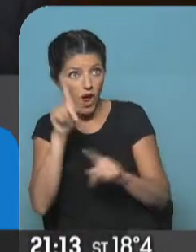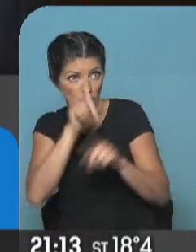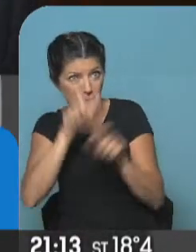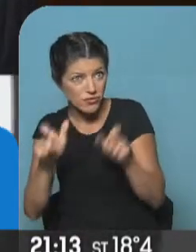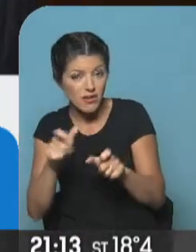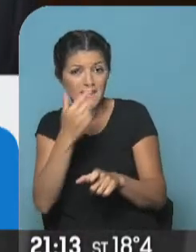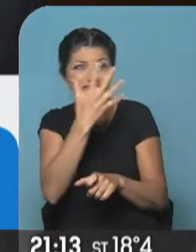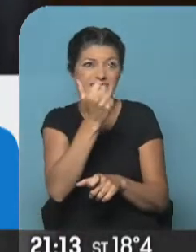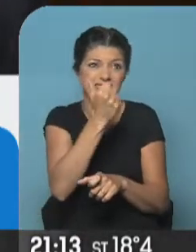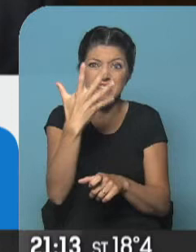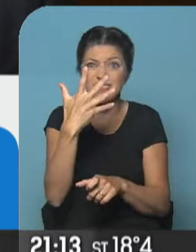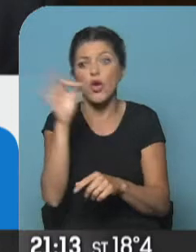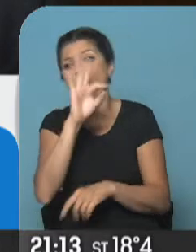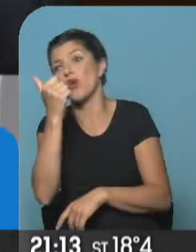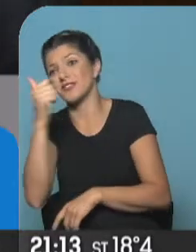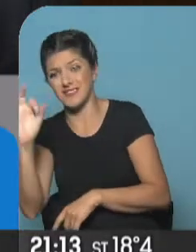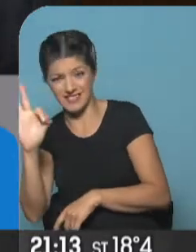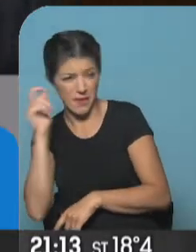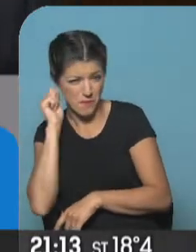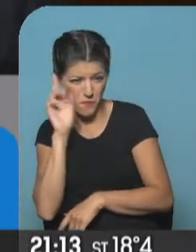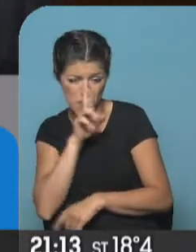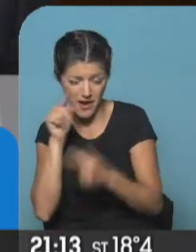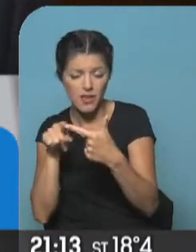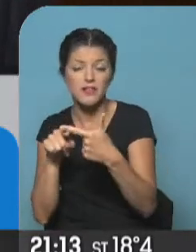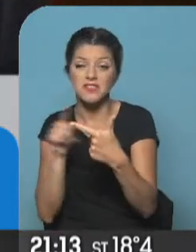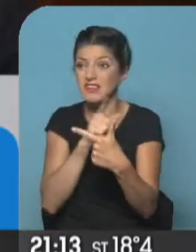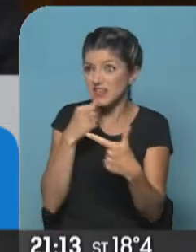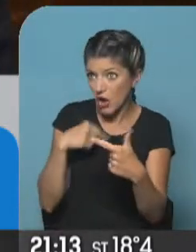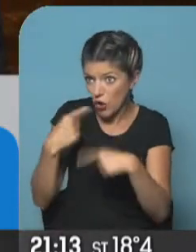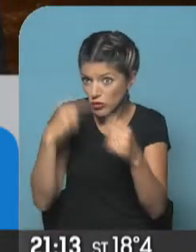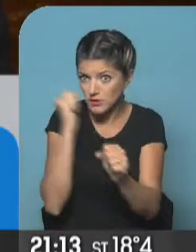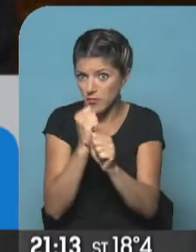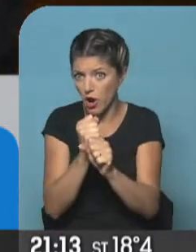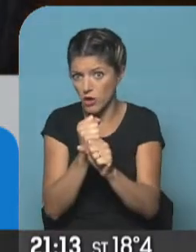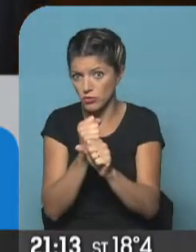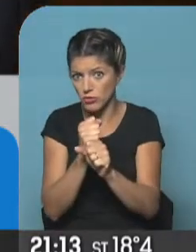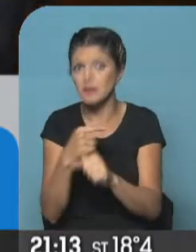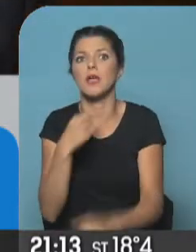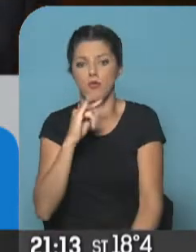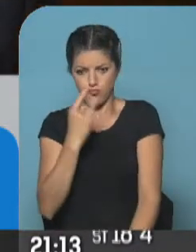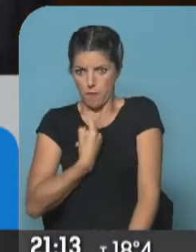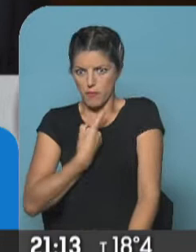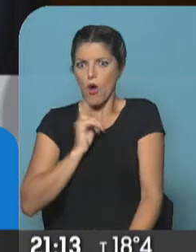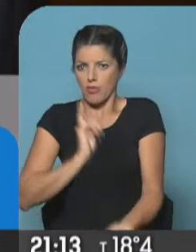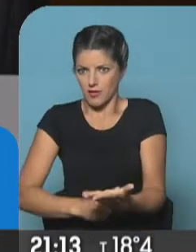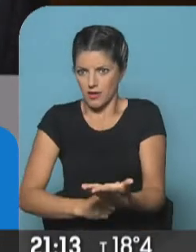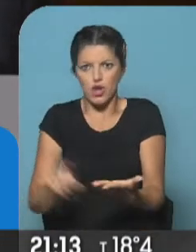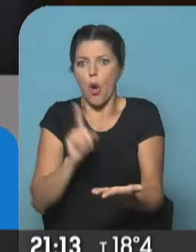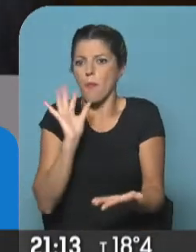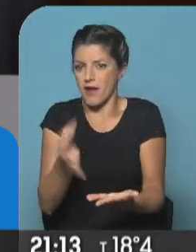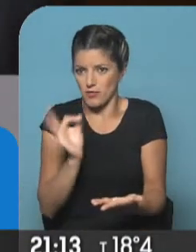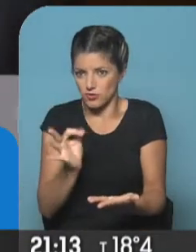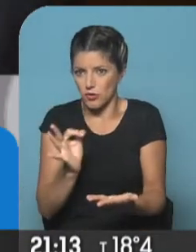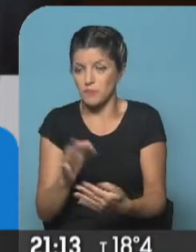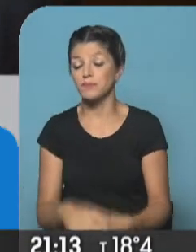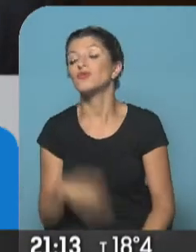65 años o a los 60 las trabajadoras quieran seguir trabajando y quieren tener la opción de ellos decidir si seguir trabajando. Esa es una reforma que creo que es positiva, siempre y